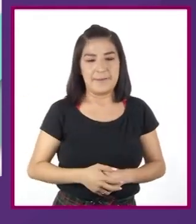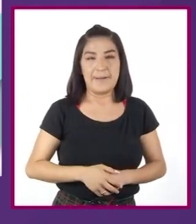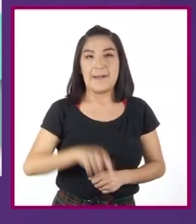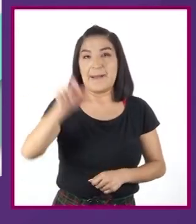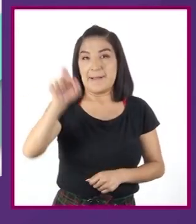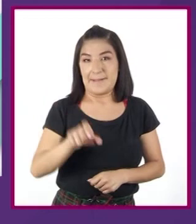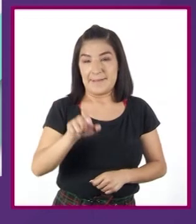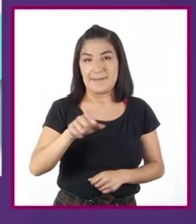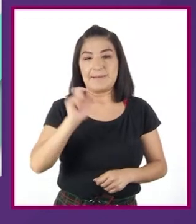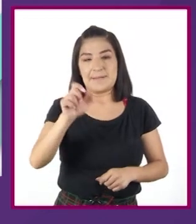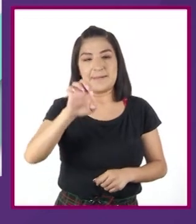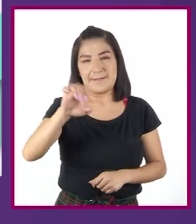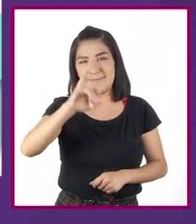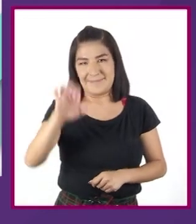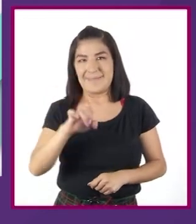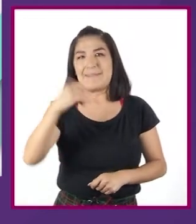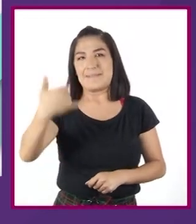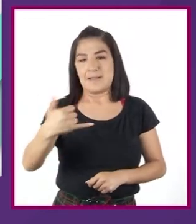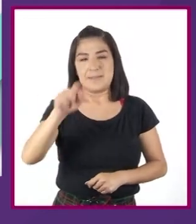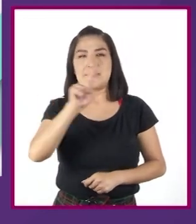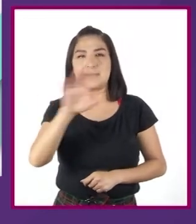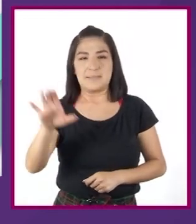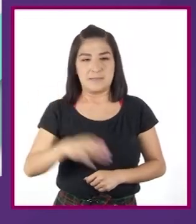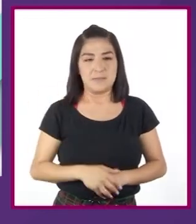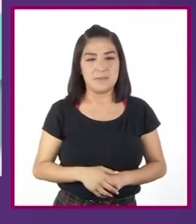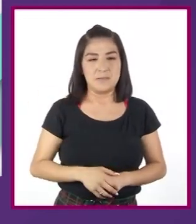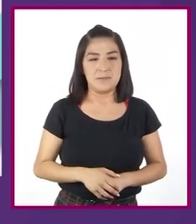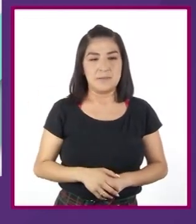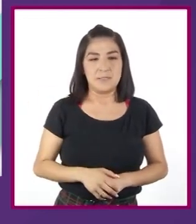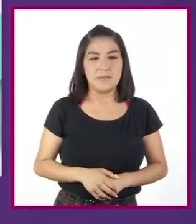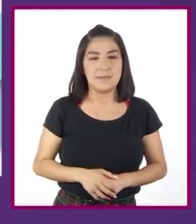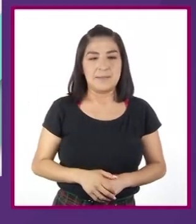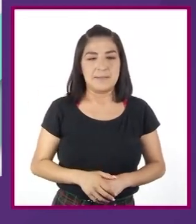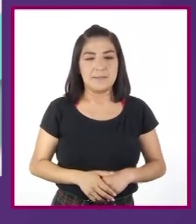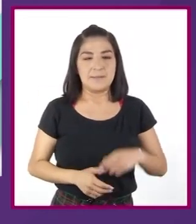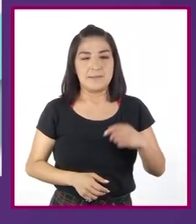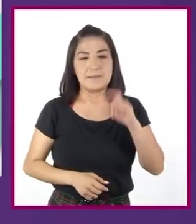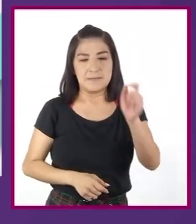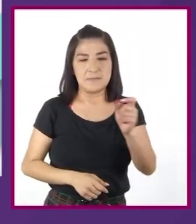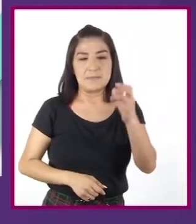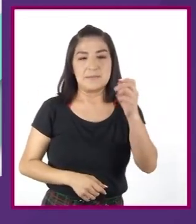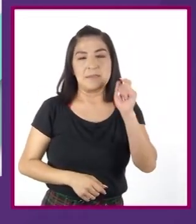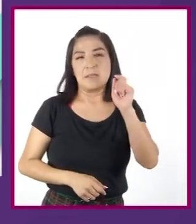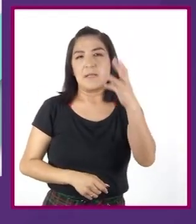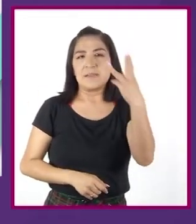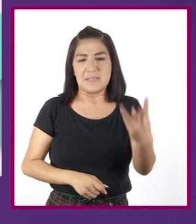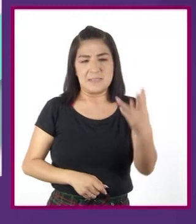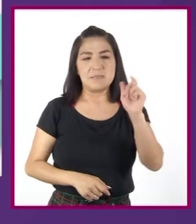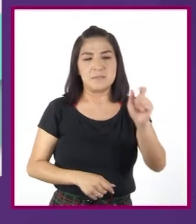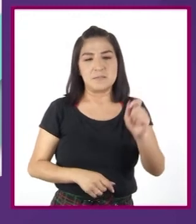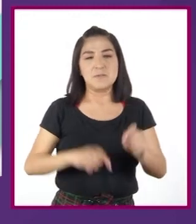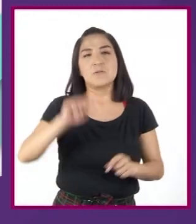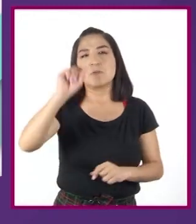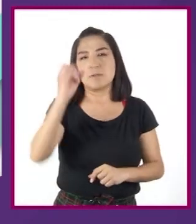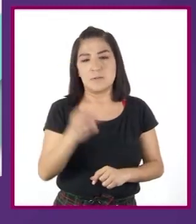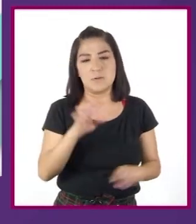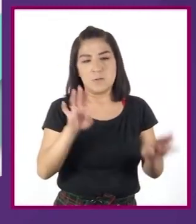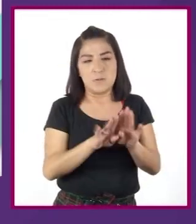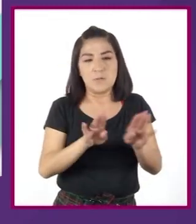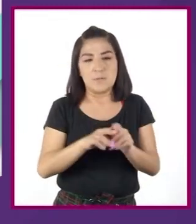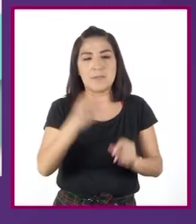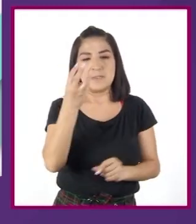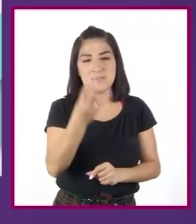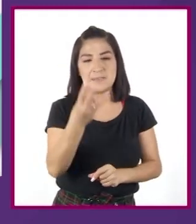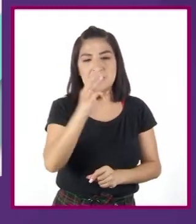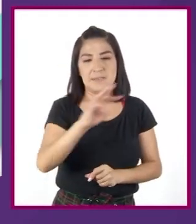Y 100. Cuarto punto es 3,150, indicando que nos desplazaremos en el